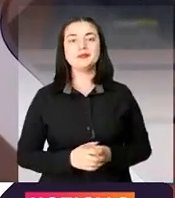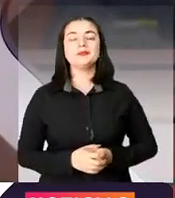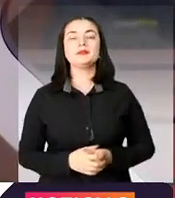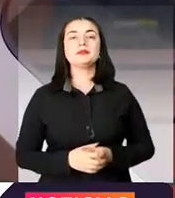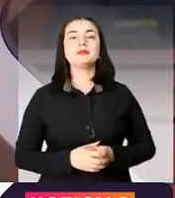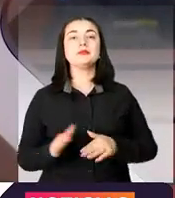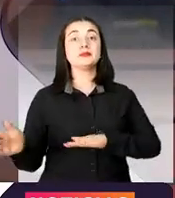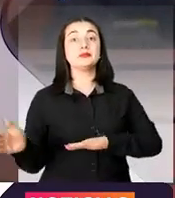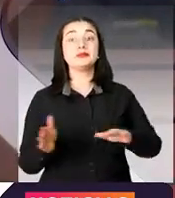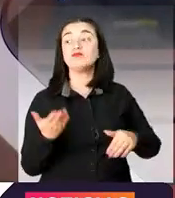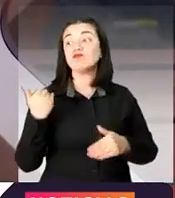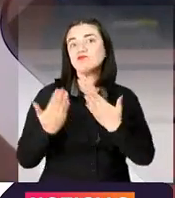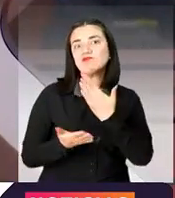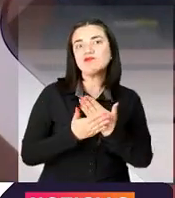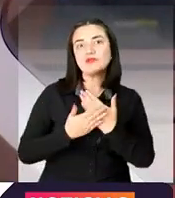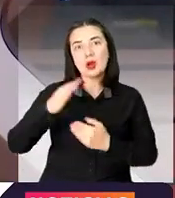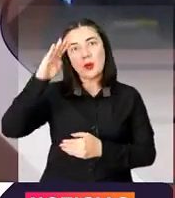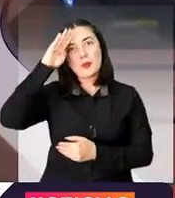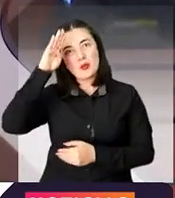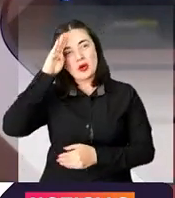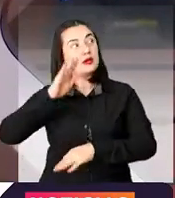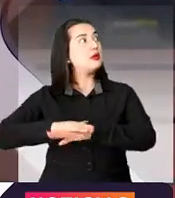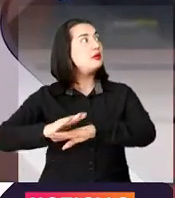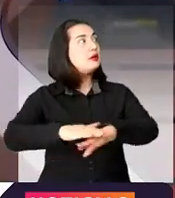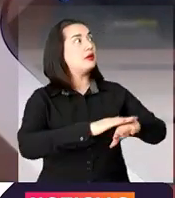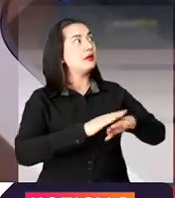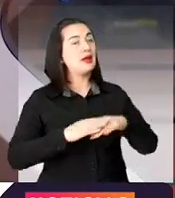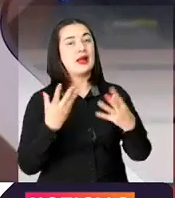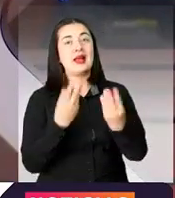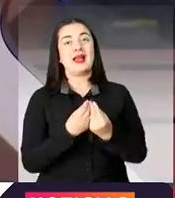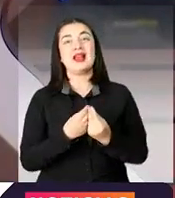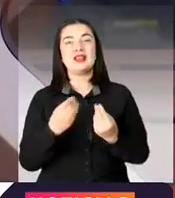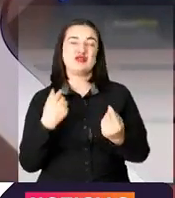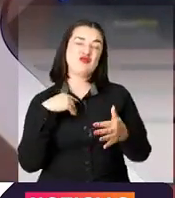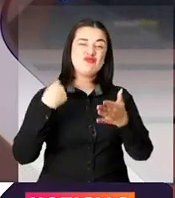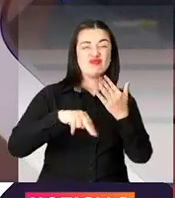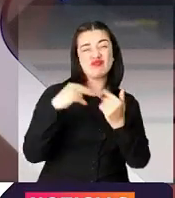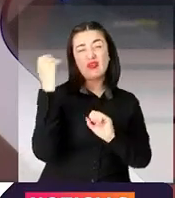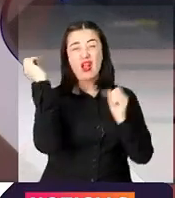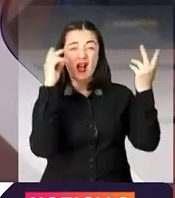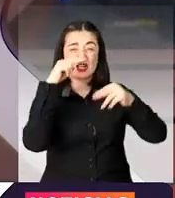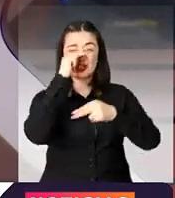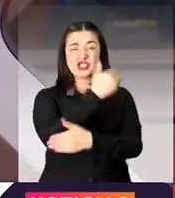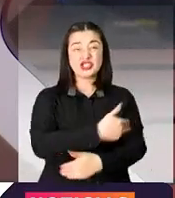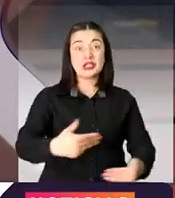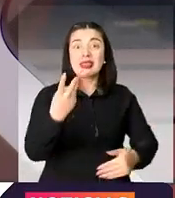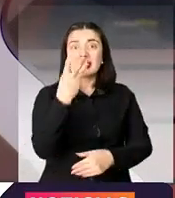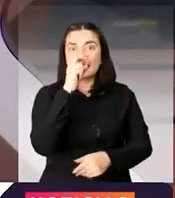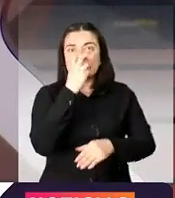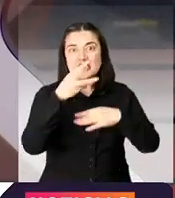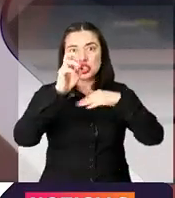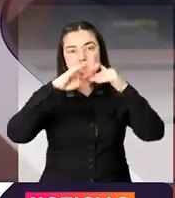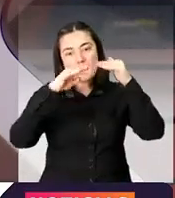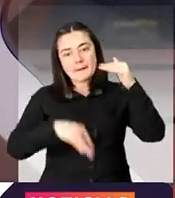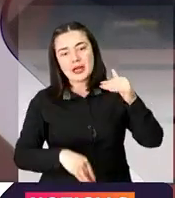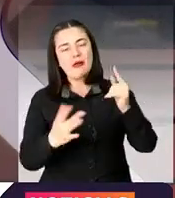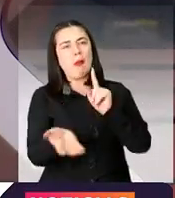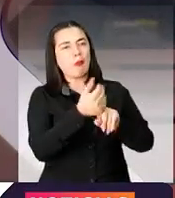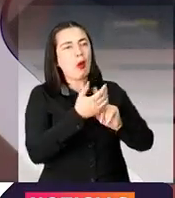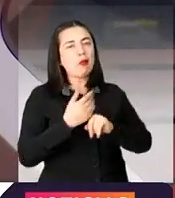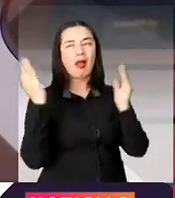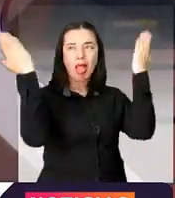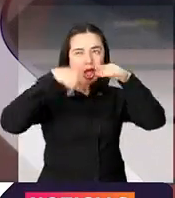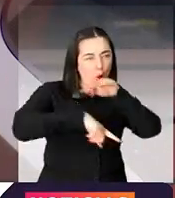En las últimas horas, la policía intervino una chiquiteca en la localidad de Engativá. 30 menores de edad fueron encontrados incumpliendo